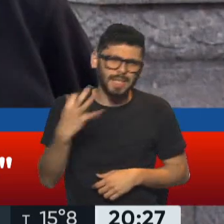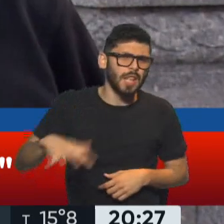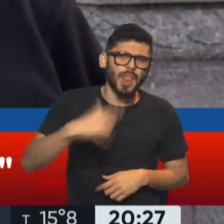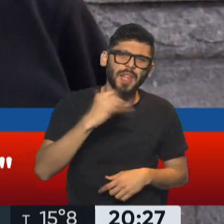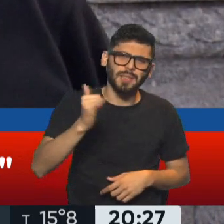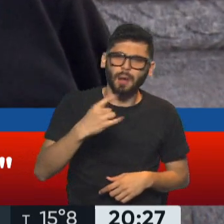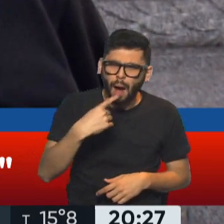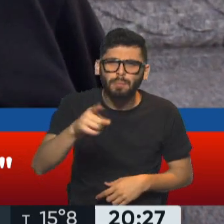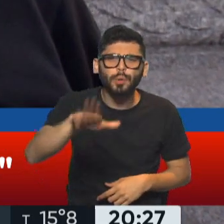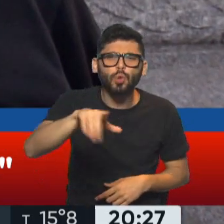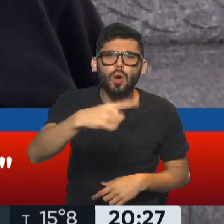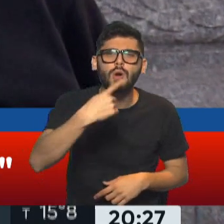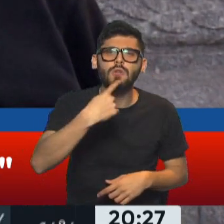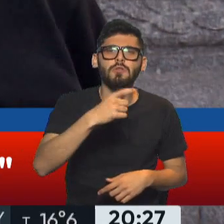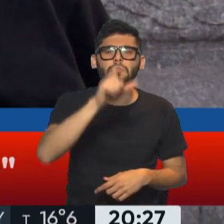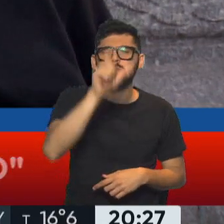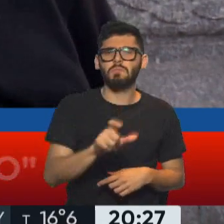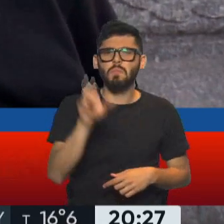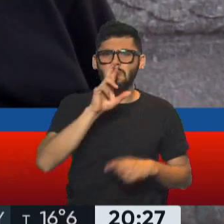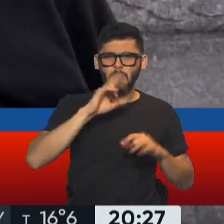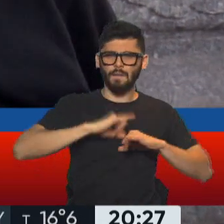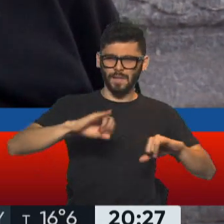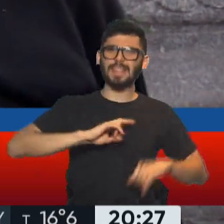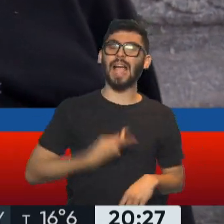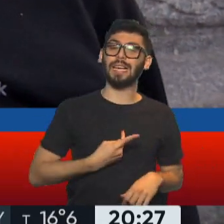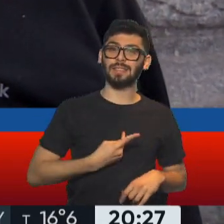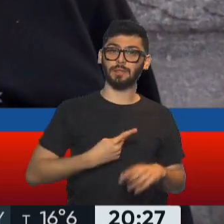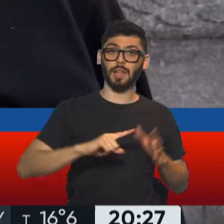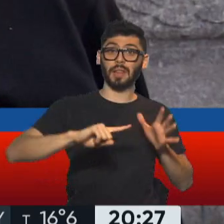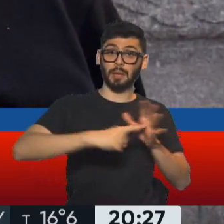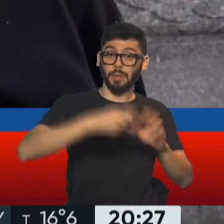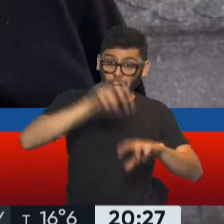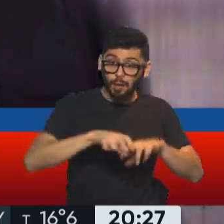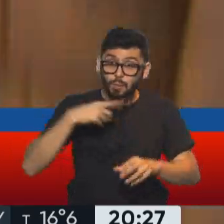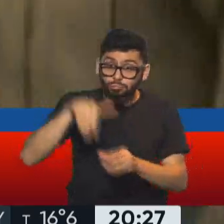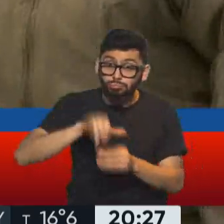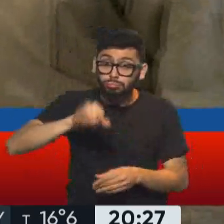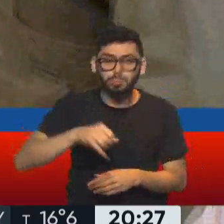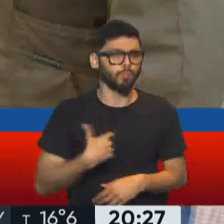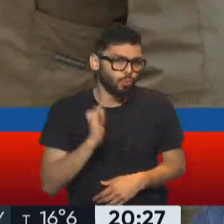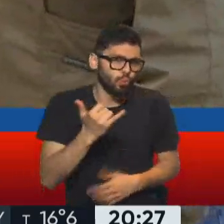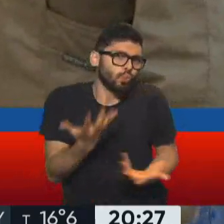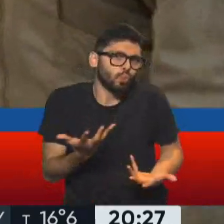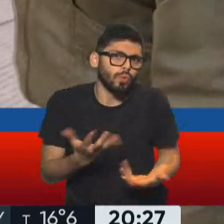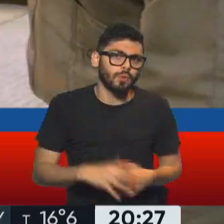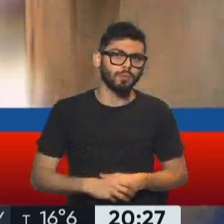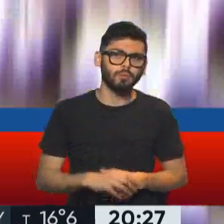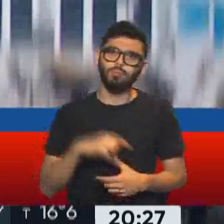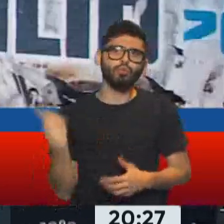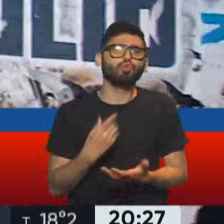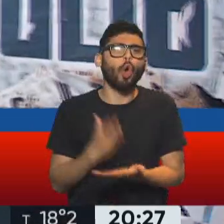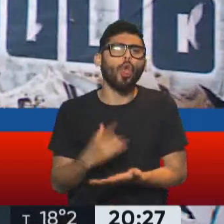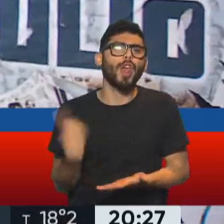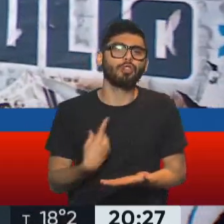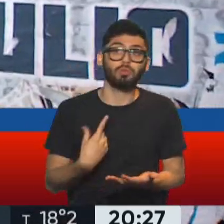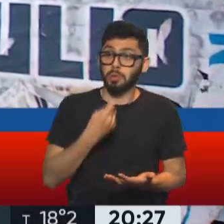¿Usted votaría a una candidata trans en la legislatura porteña? Sí, ¿por qué no? Todos tenemos derecho a todo. Si